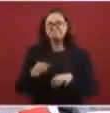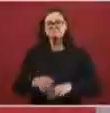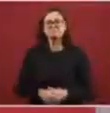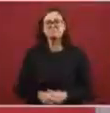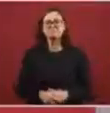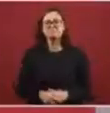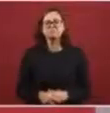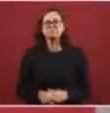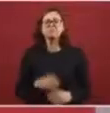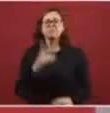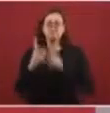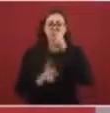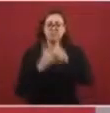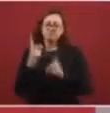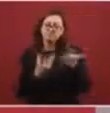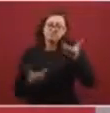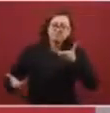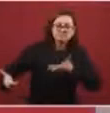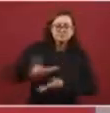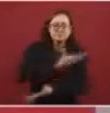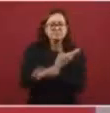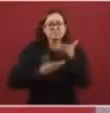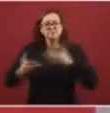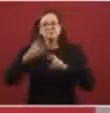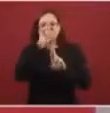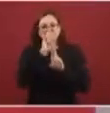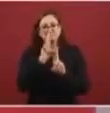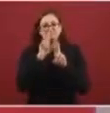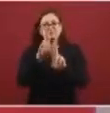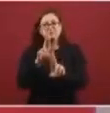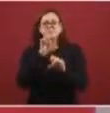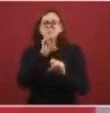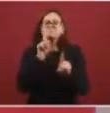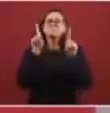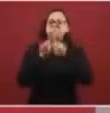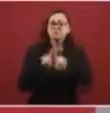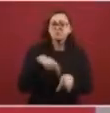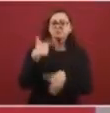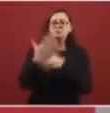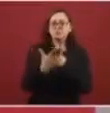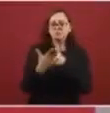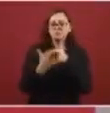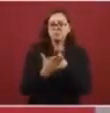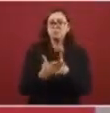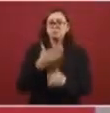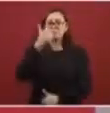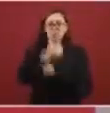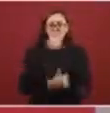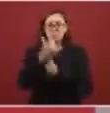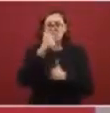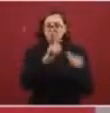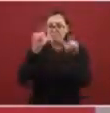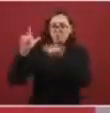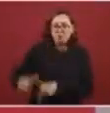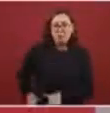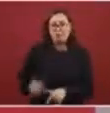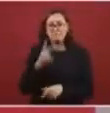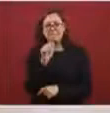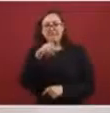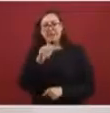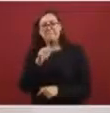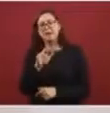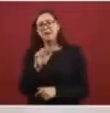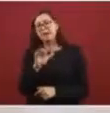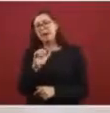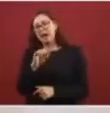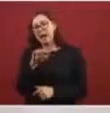la convivencia deportiva y el honor de ser parte de una competencia honrosa como lo es los Juegos Panamericanos. Privilegiada y digna